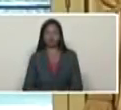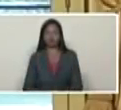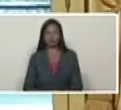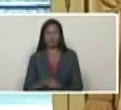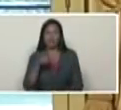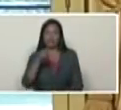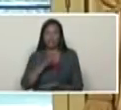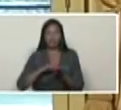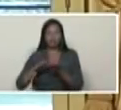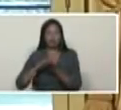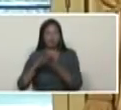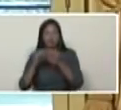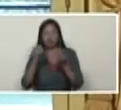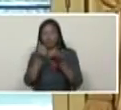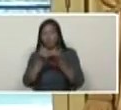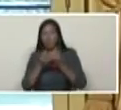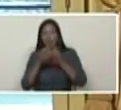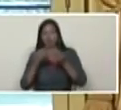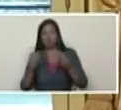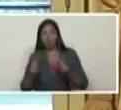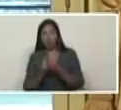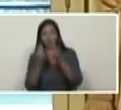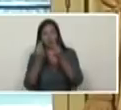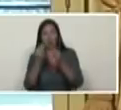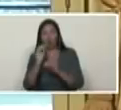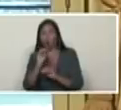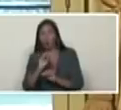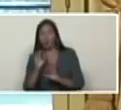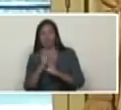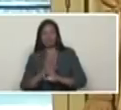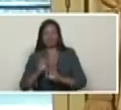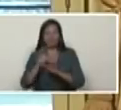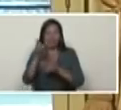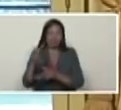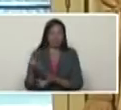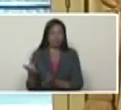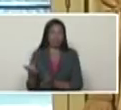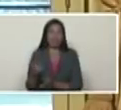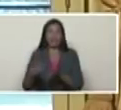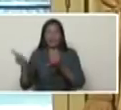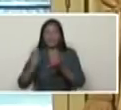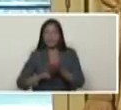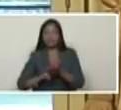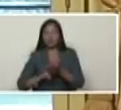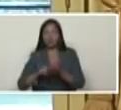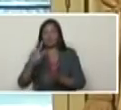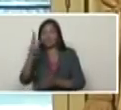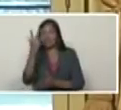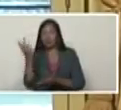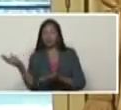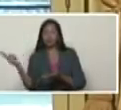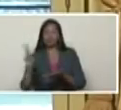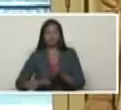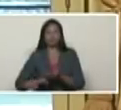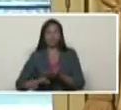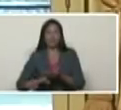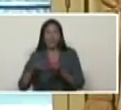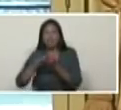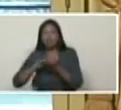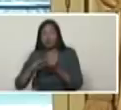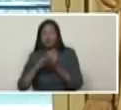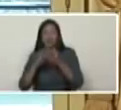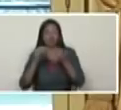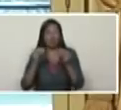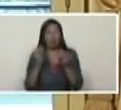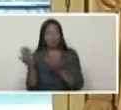la solidaridad es de todos con todos, o no es de nadie, repito, por tercera vez, o la solidaridad es